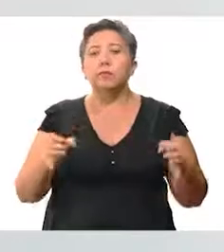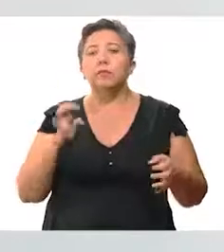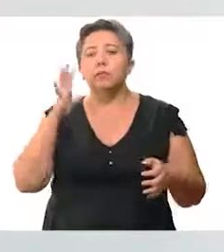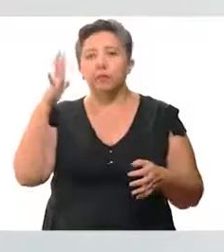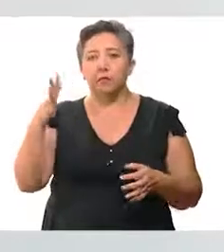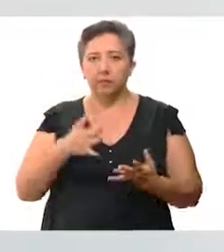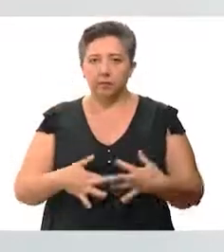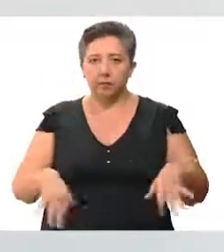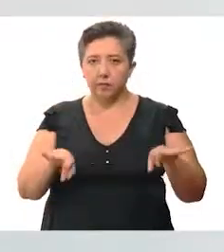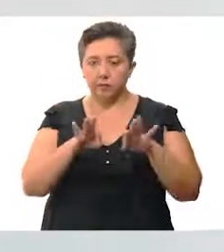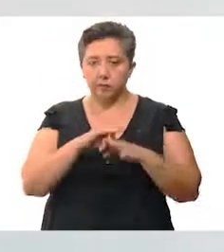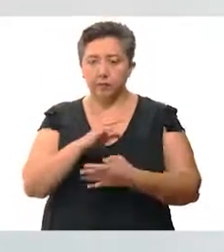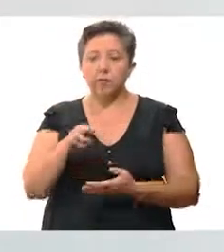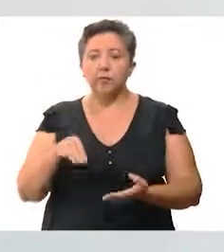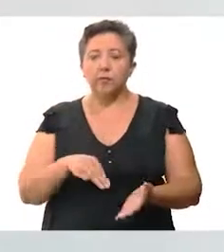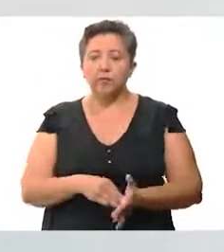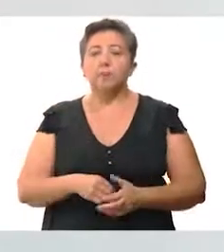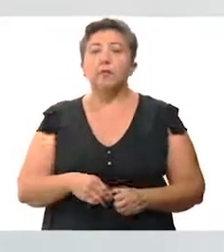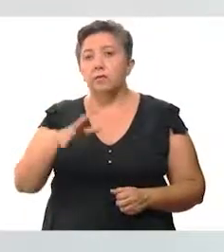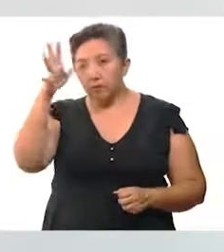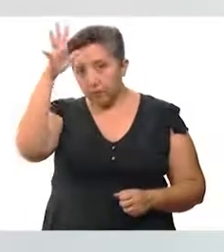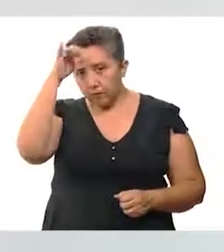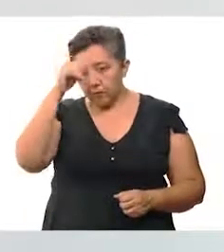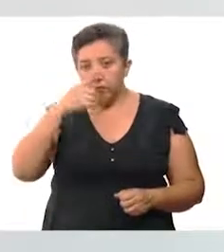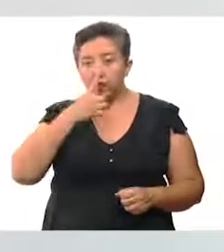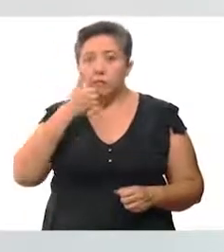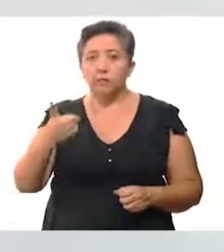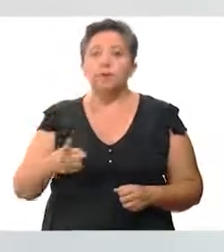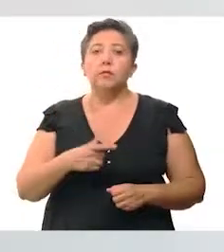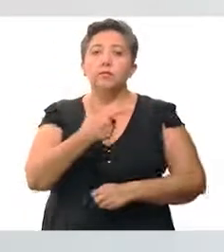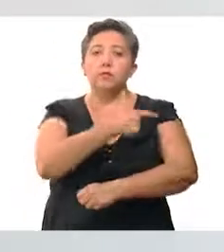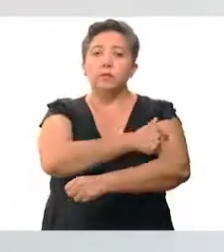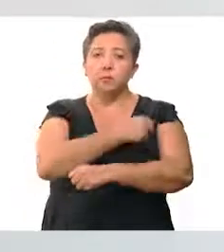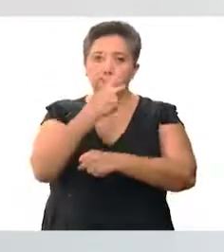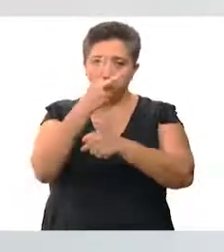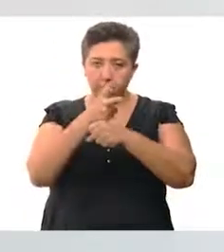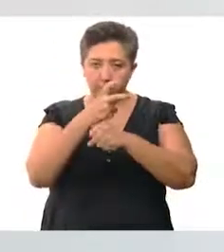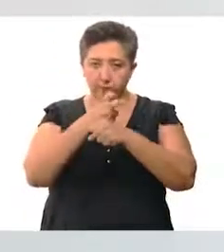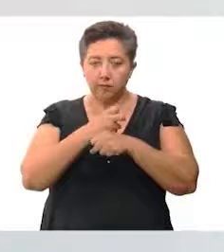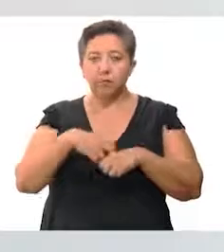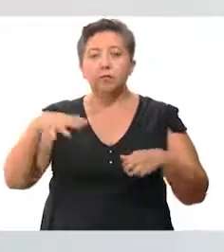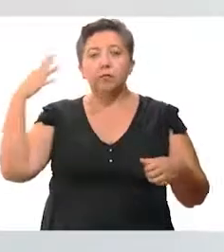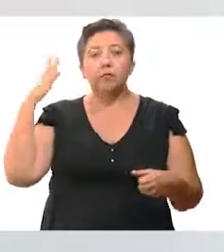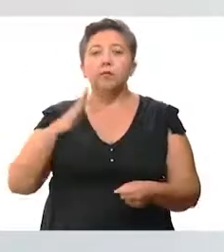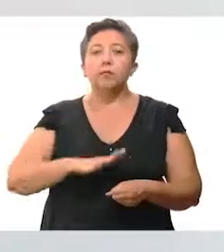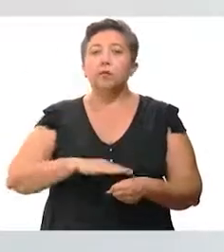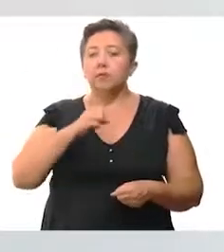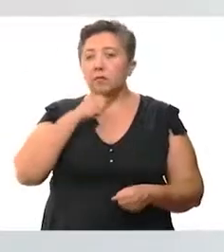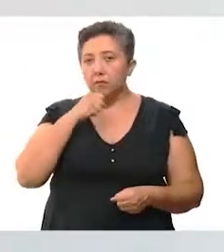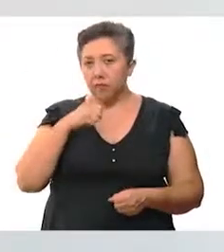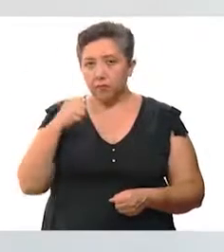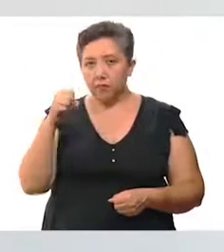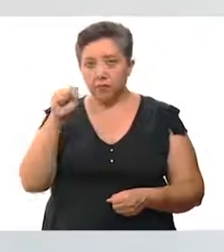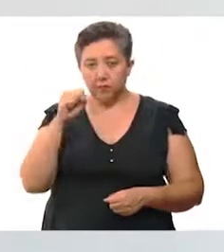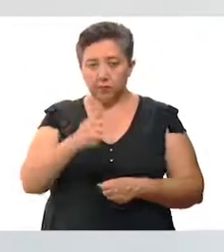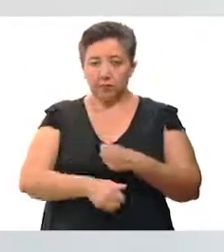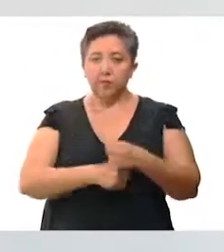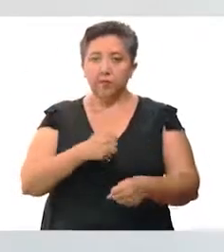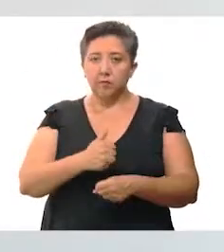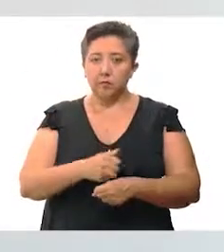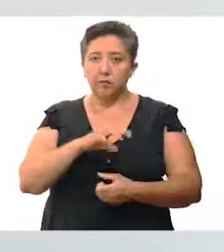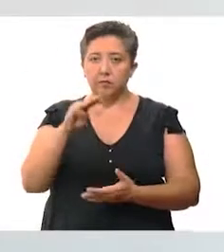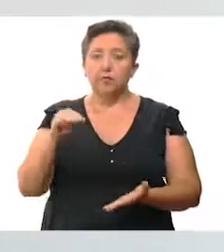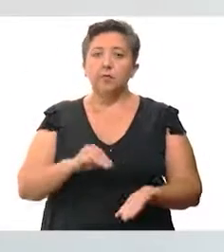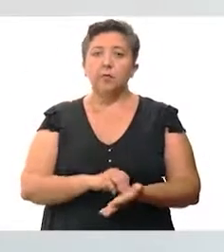distribuidos estratégicamente en la ciudad. De acuerdo con lo programado, la aplicación de la segunda dosis a adultos mayores de 60 años